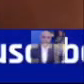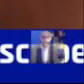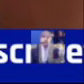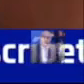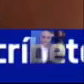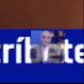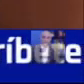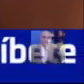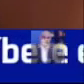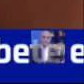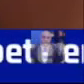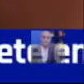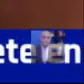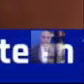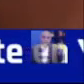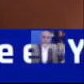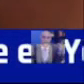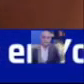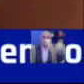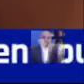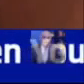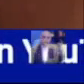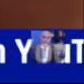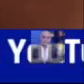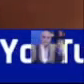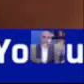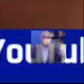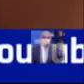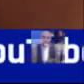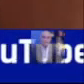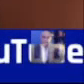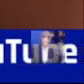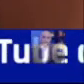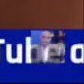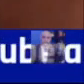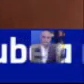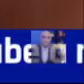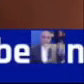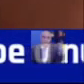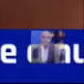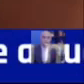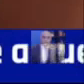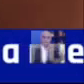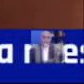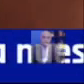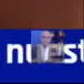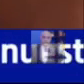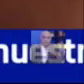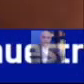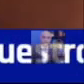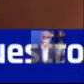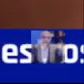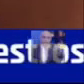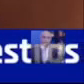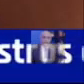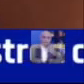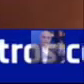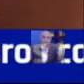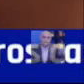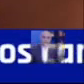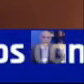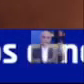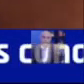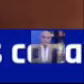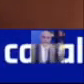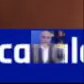obligar a la consejera presidenta del INAI, a Blanca Lilia Ibarra, pero también al resto de los comisionados